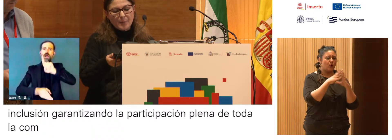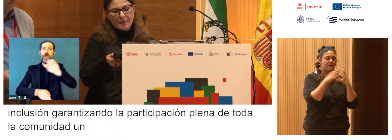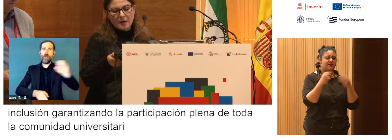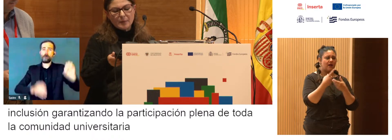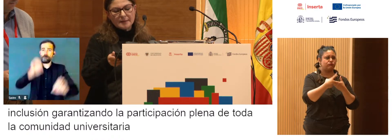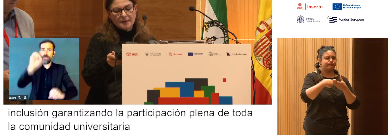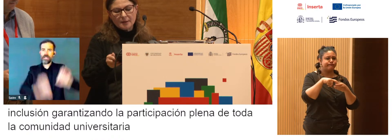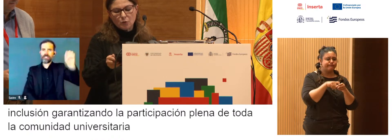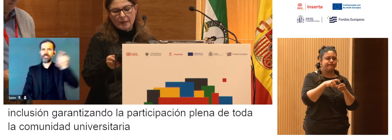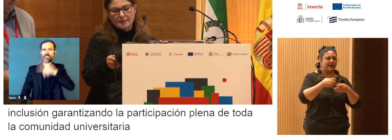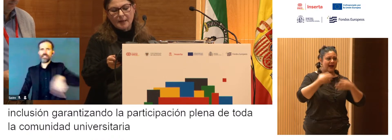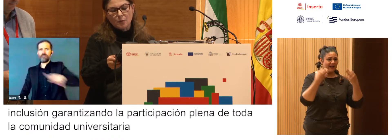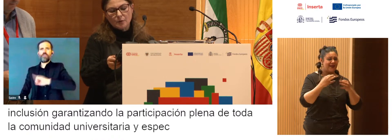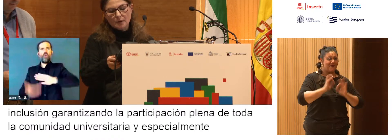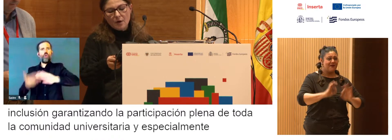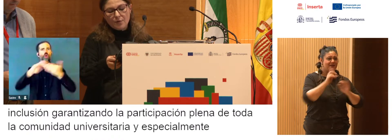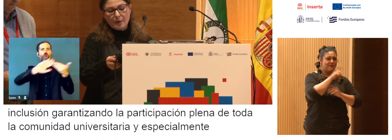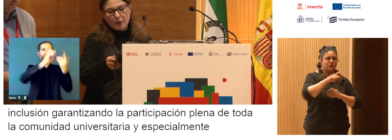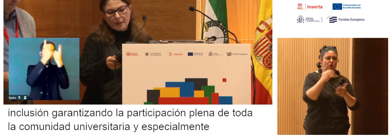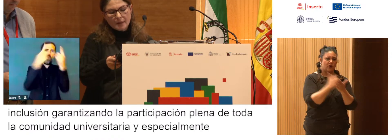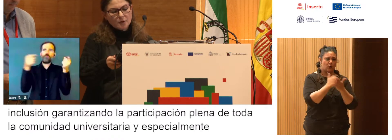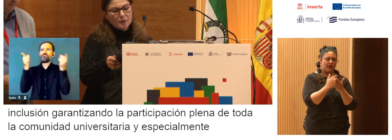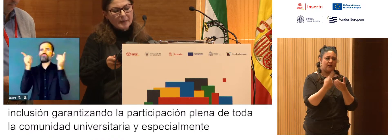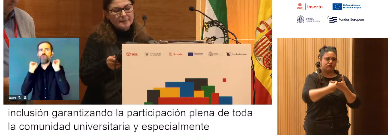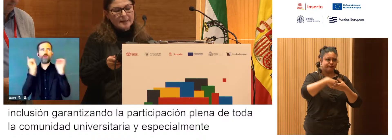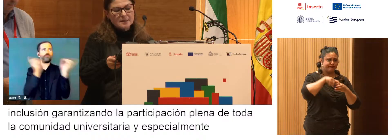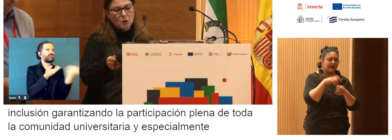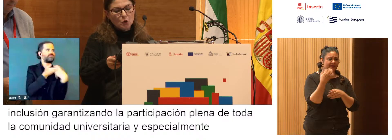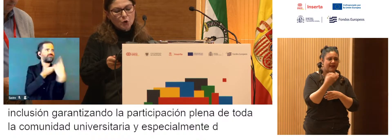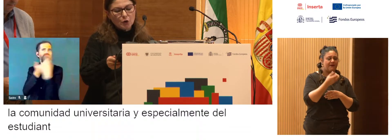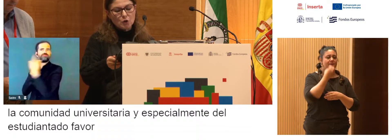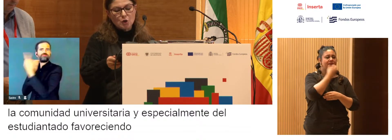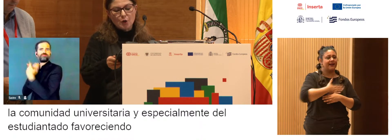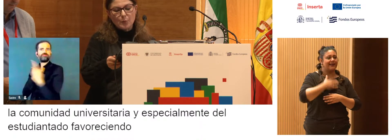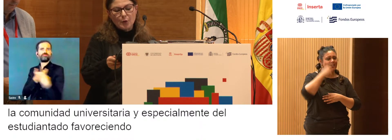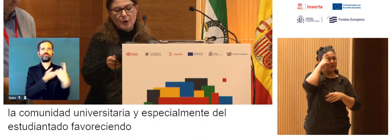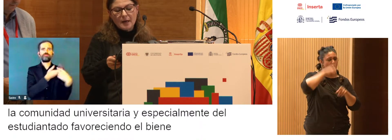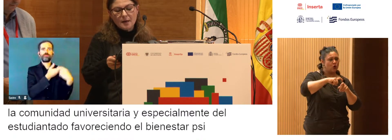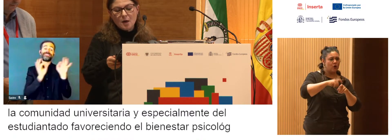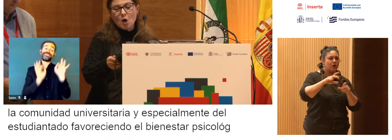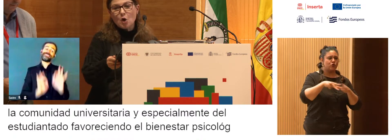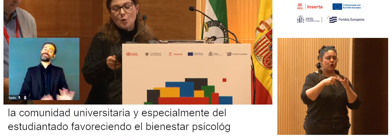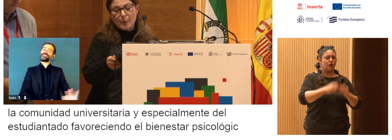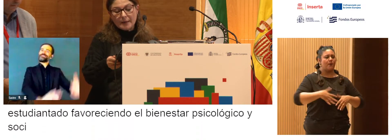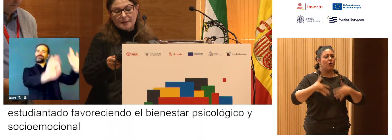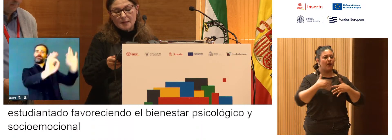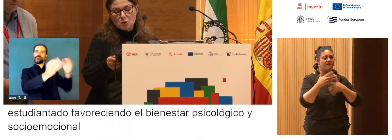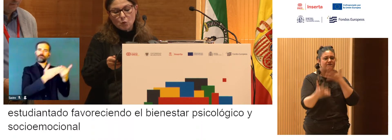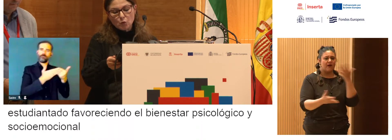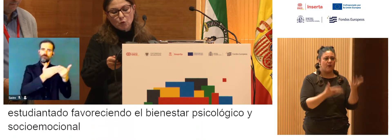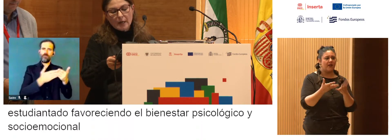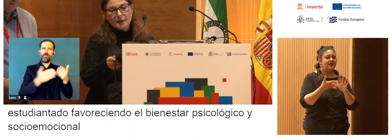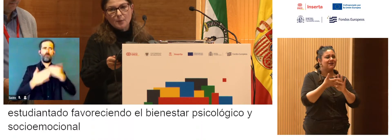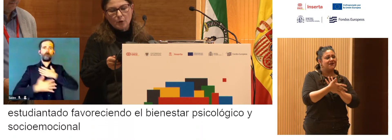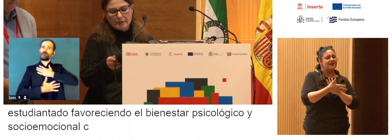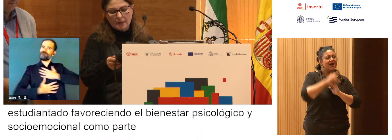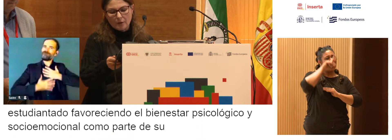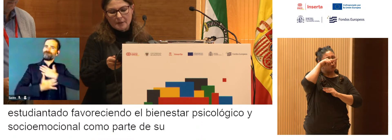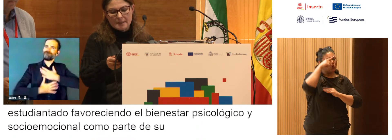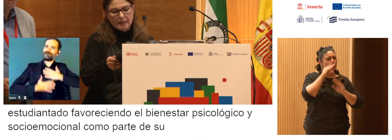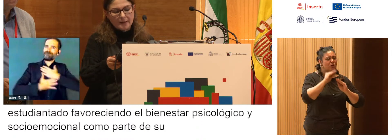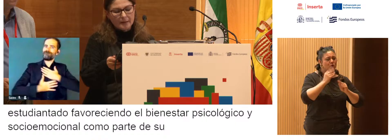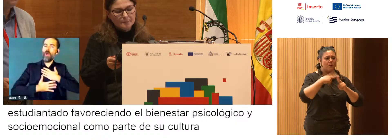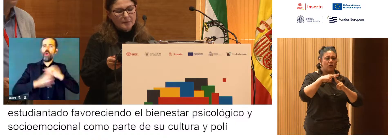y especialmente del estudiantado, favoreciendo el bienestar psicológico y socioemocional como parte de su cultura y